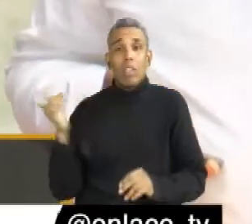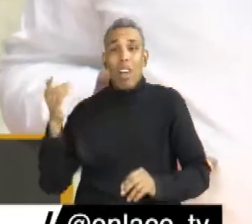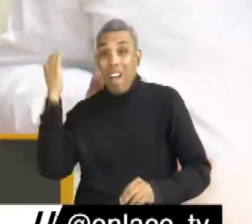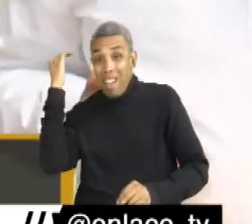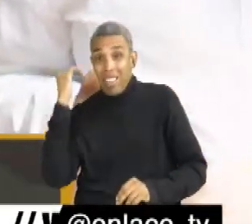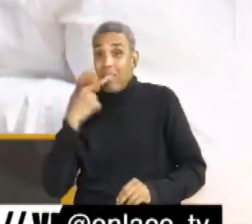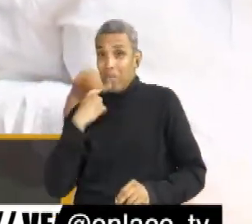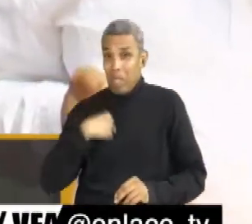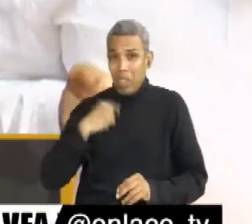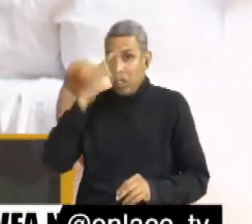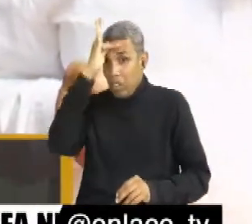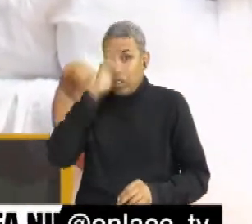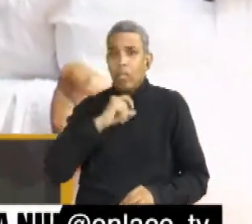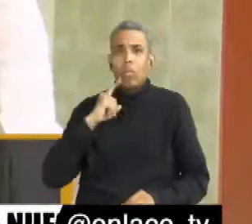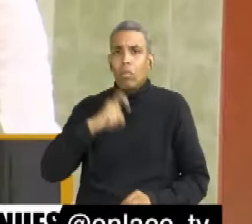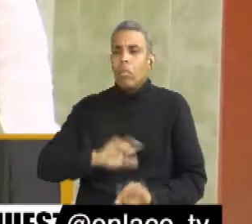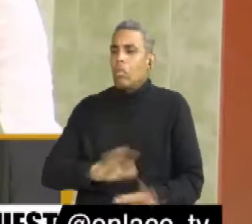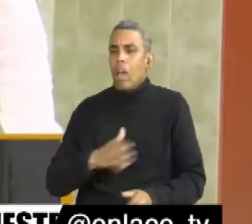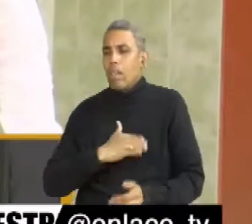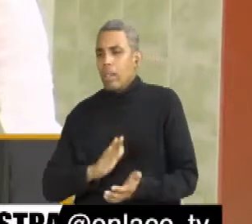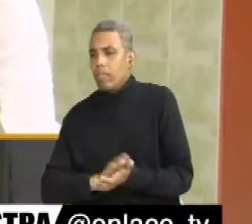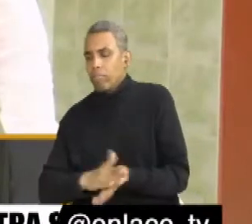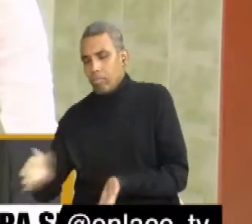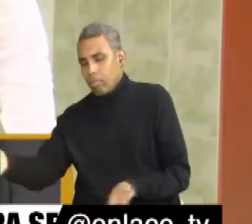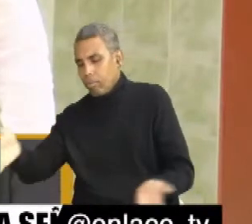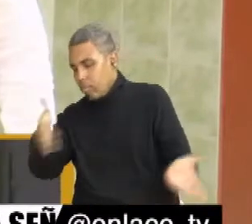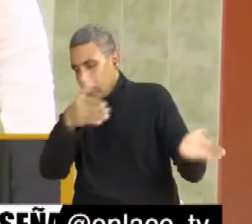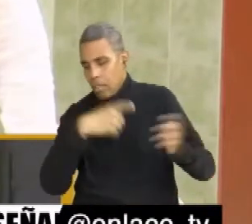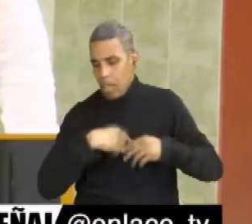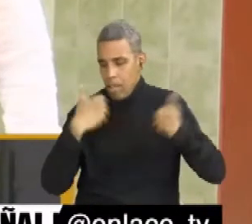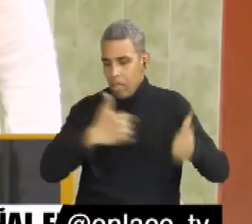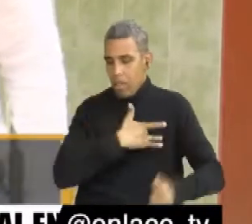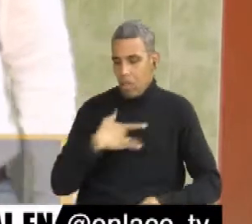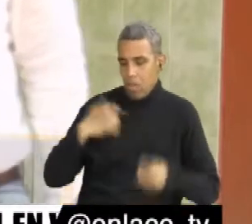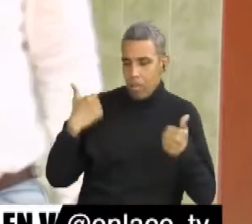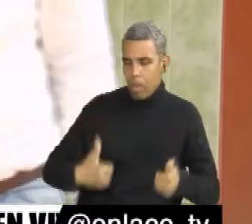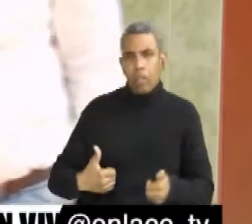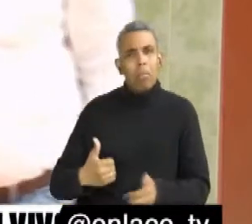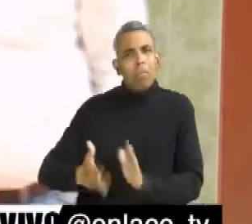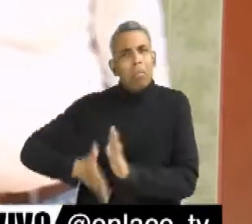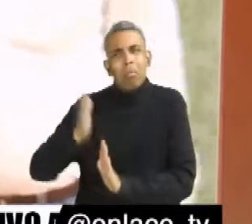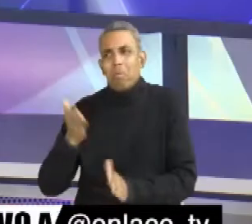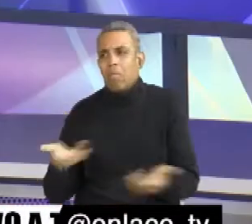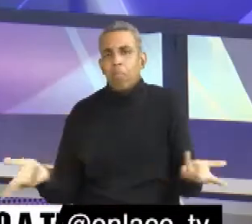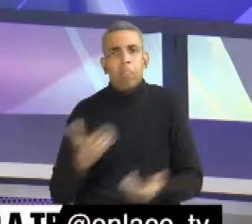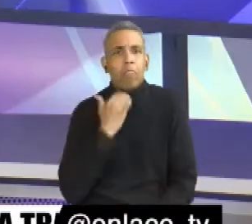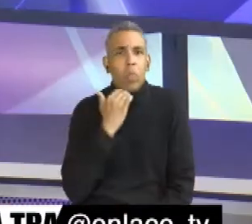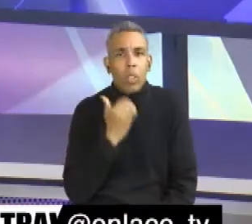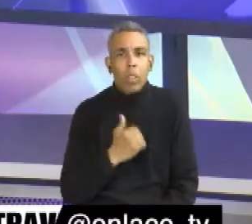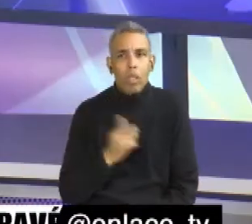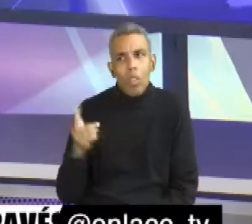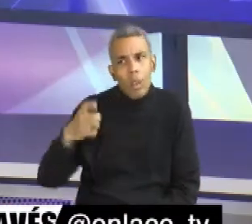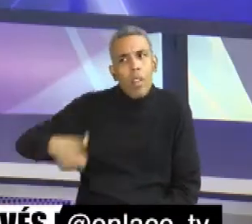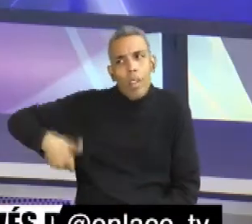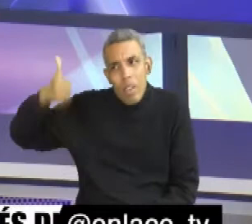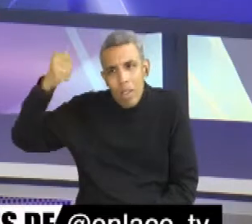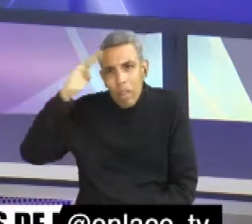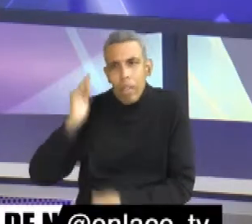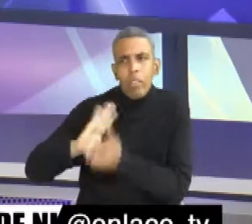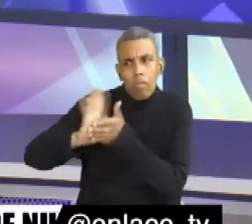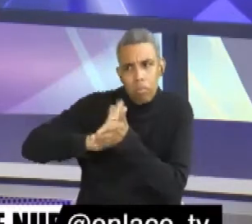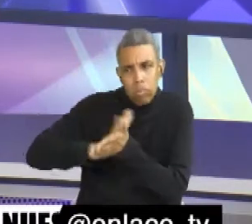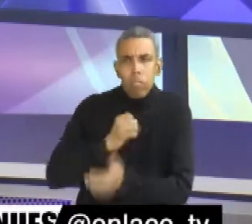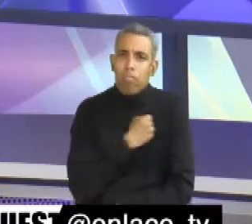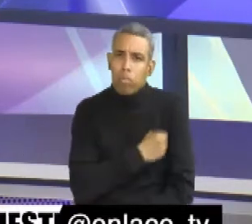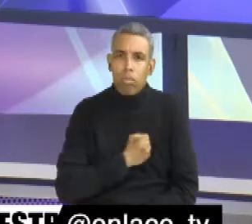uniformado que el batallón exponga lo sucedido con su hijo y con el otro soldado que resultó quemado en estos hechos. Por su parte, el comandante